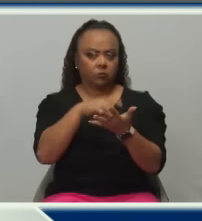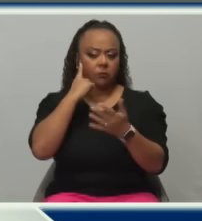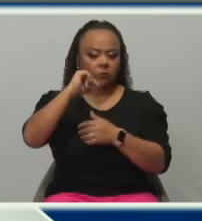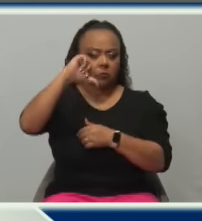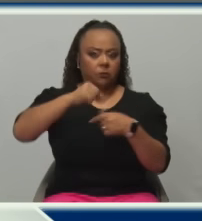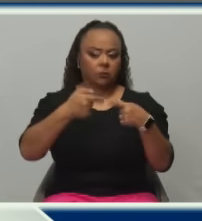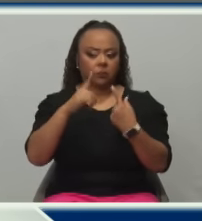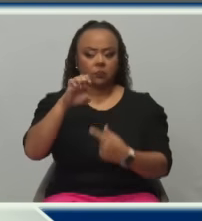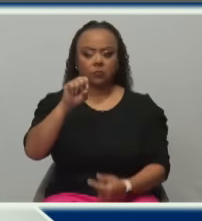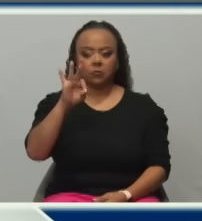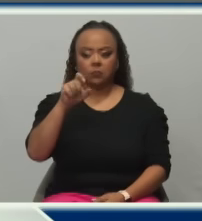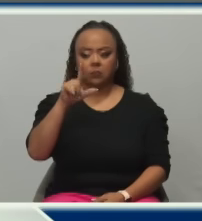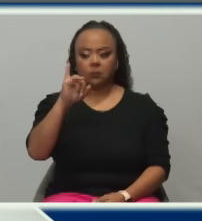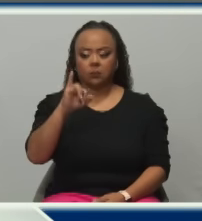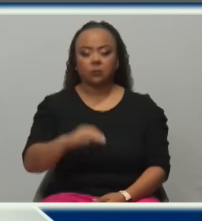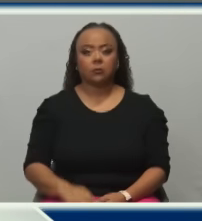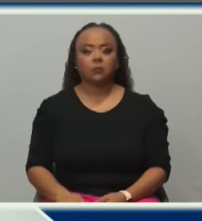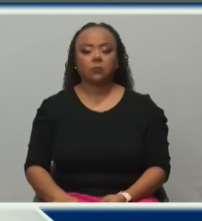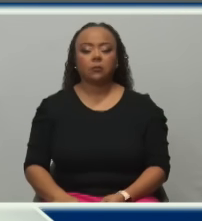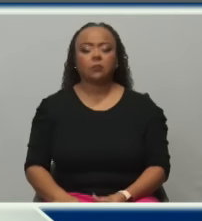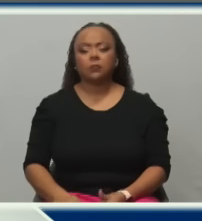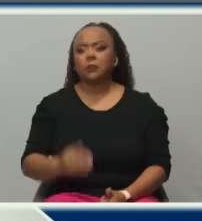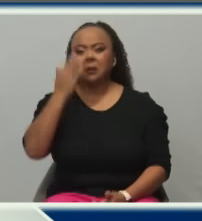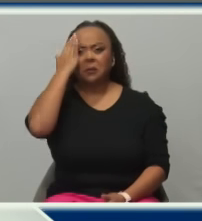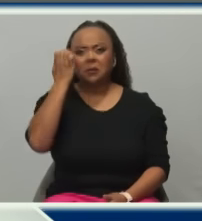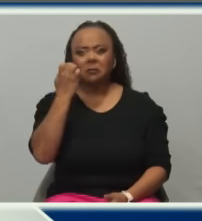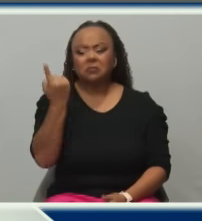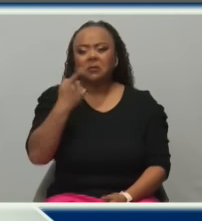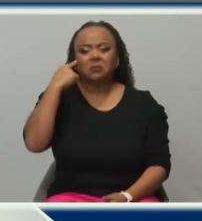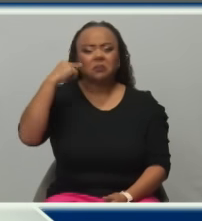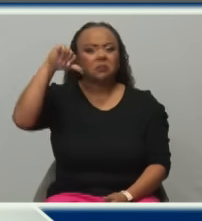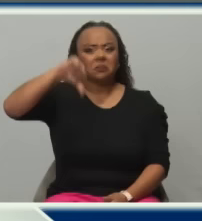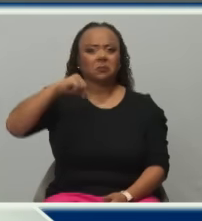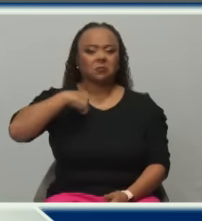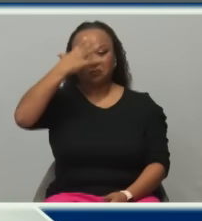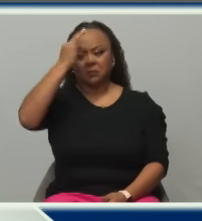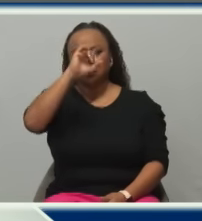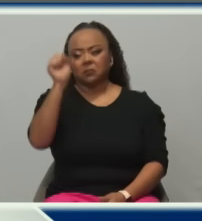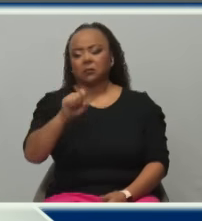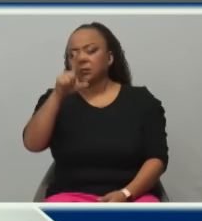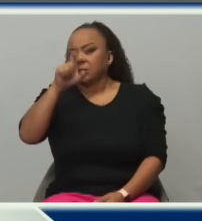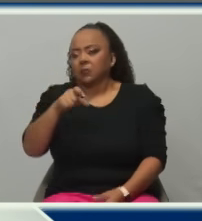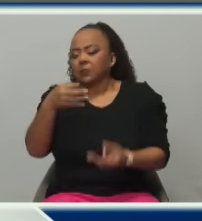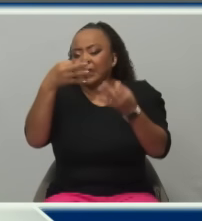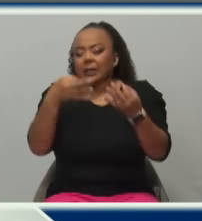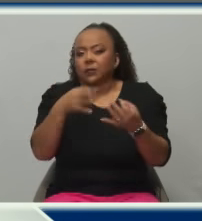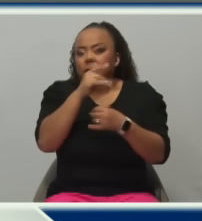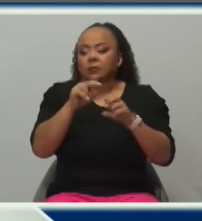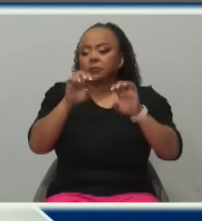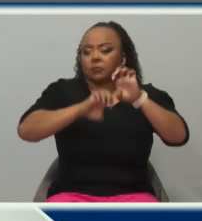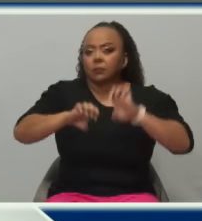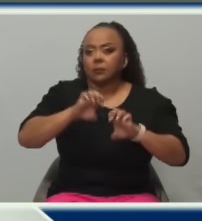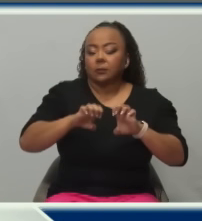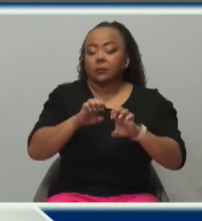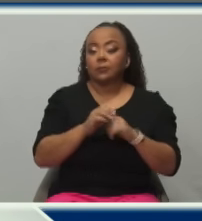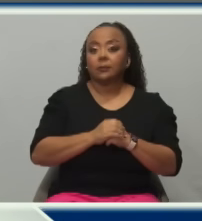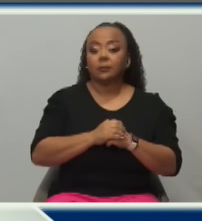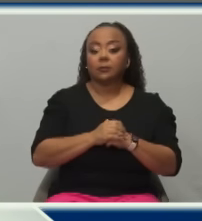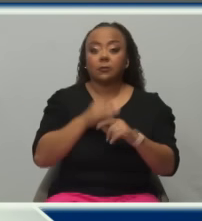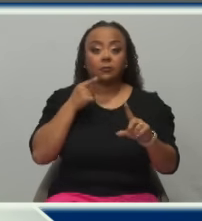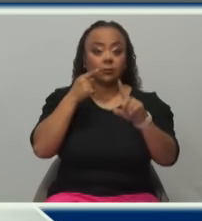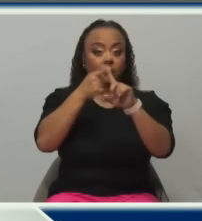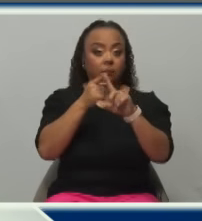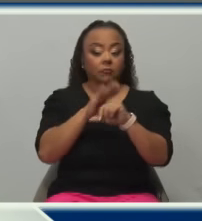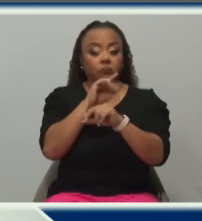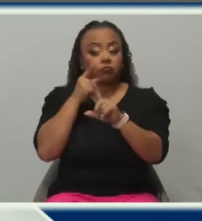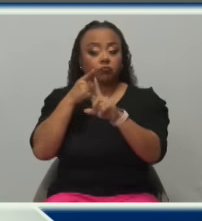derrota contra steli por la simple derrota contra steli porque al final Yo creo que saprisa tiene que tomar decisiones valoraciones Al Calor de los objetivos y